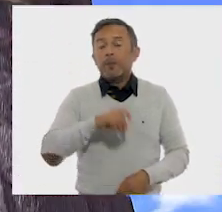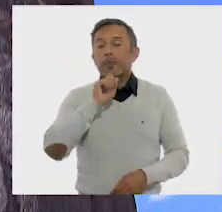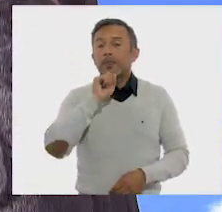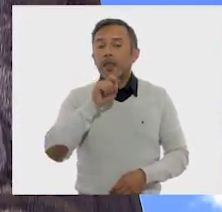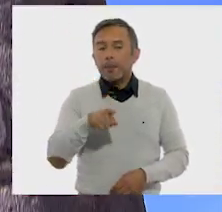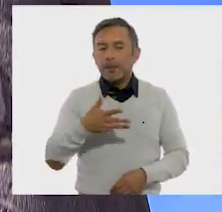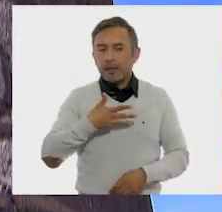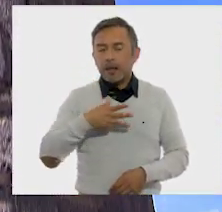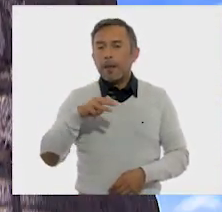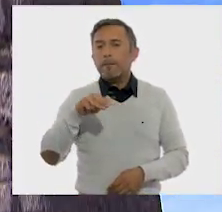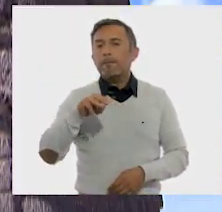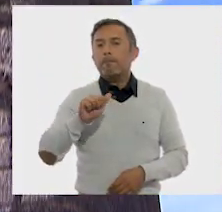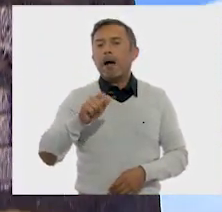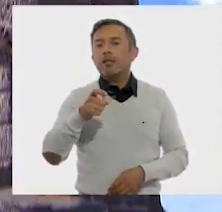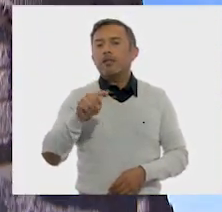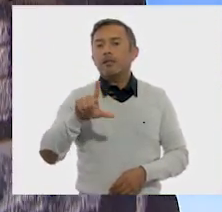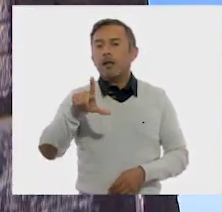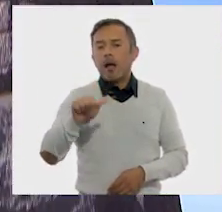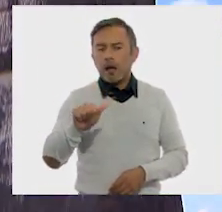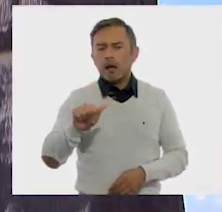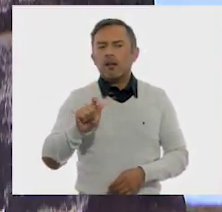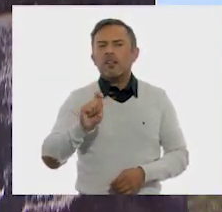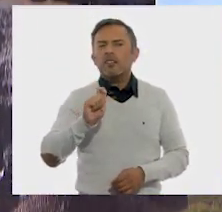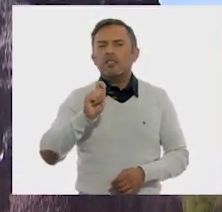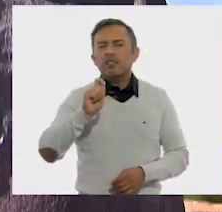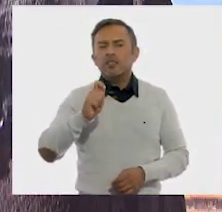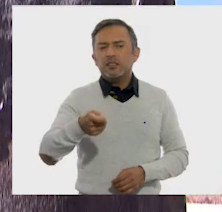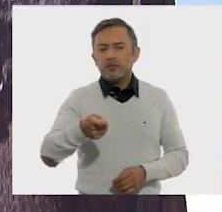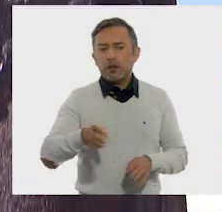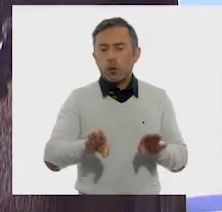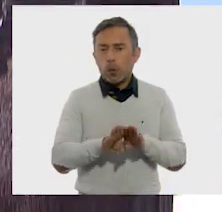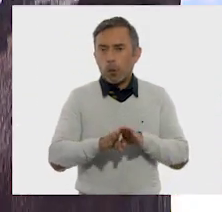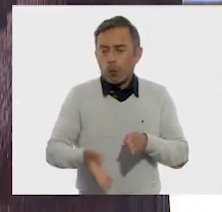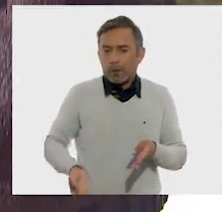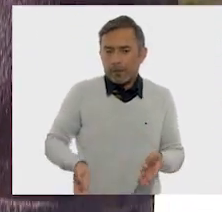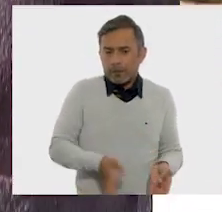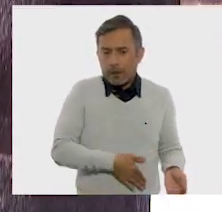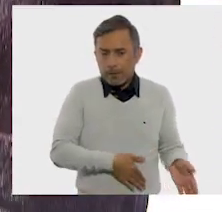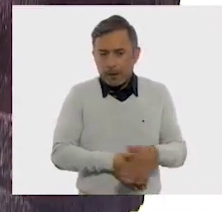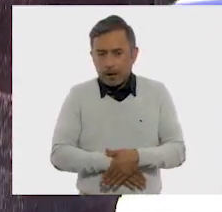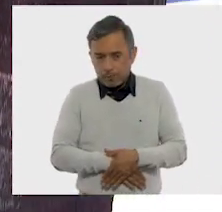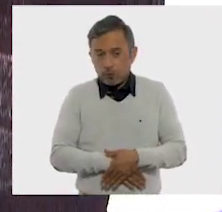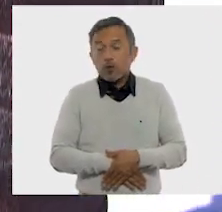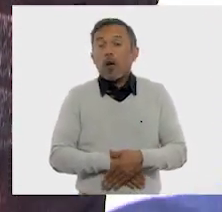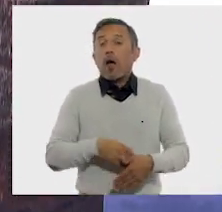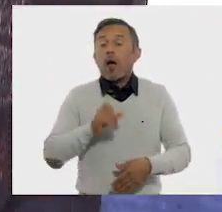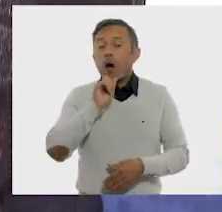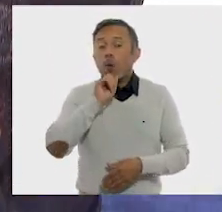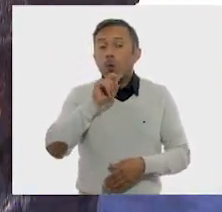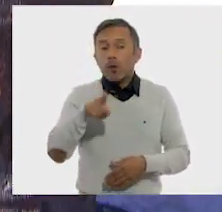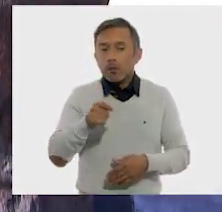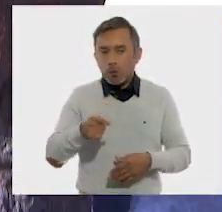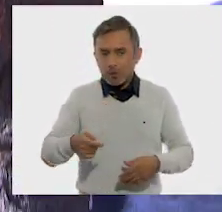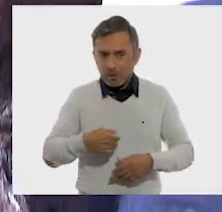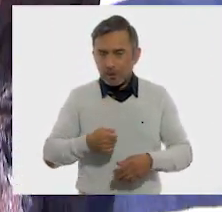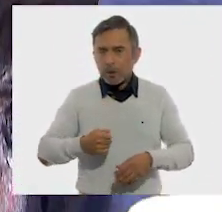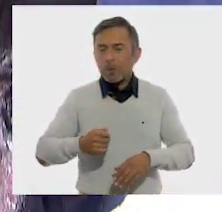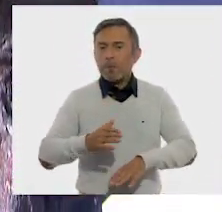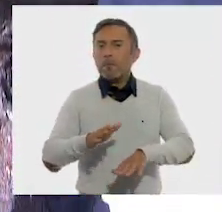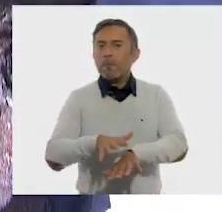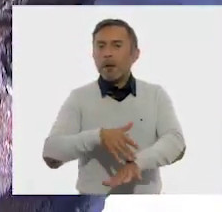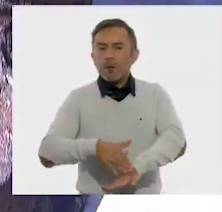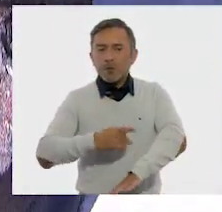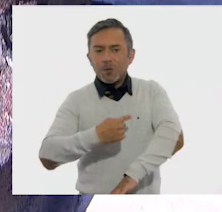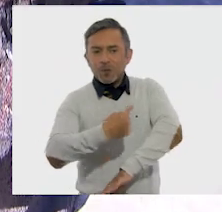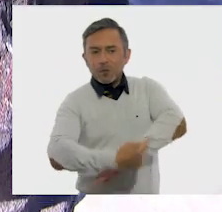tiene un mashtlán, y el mashtlán es el taparrabos, y al final vamos a terminar con unas rodilleras y con unos